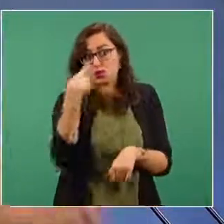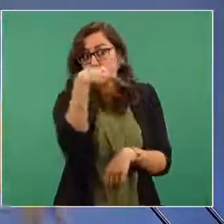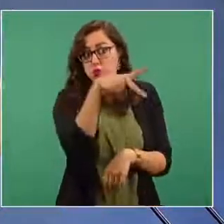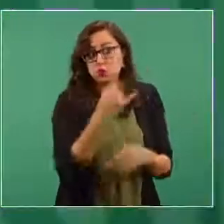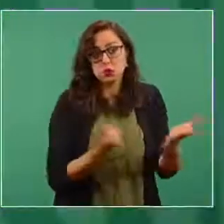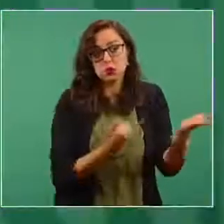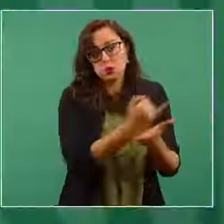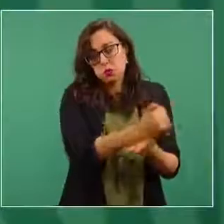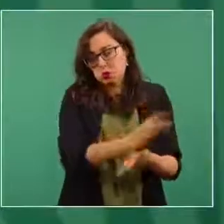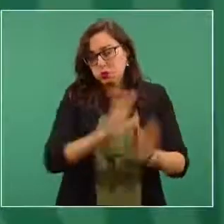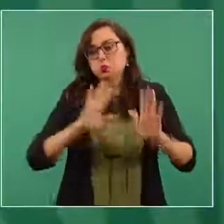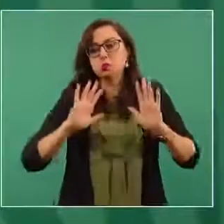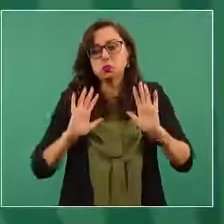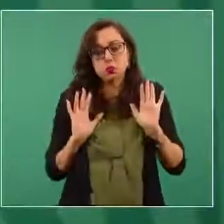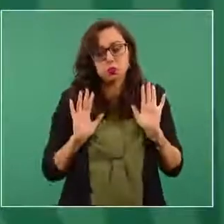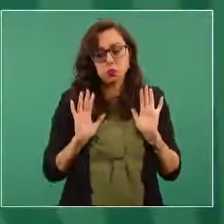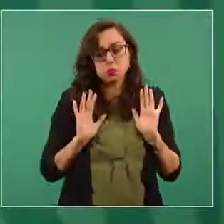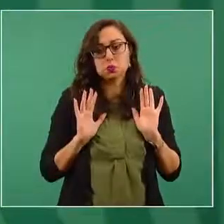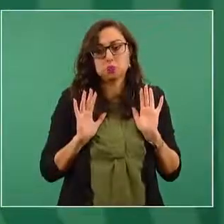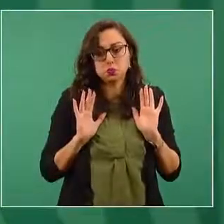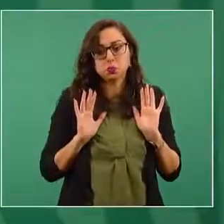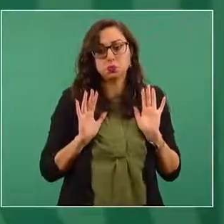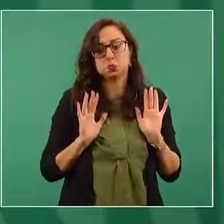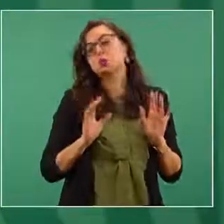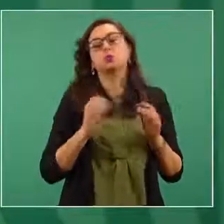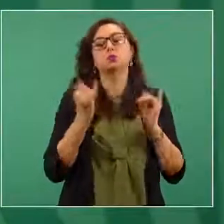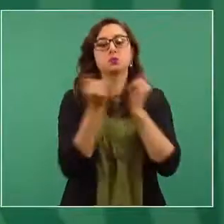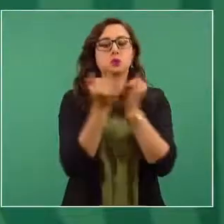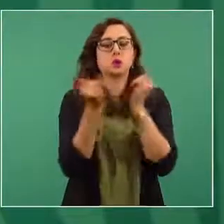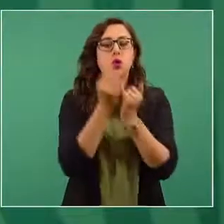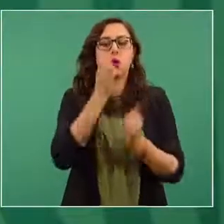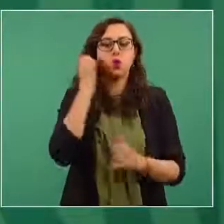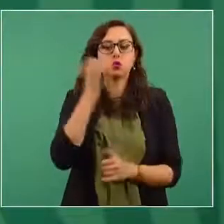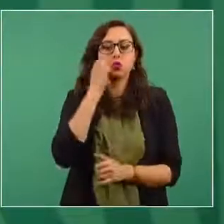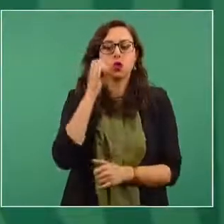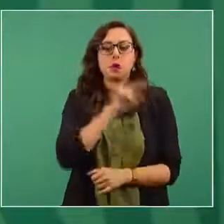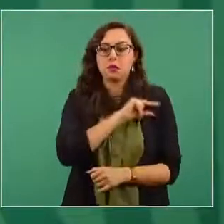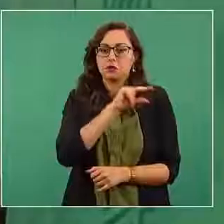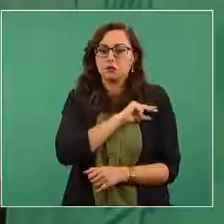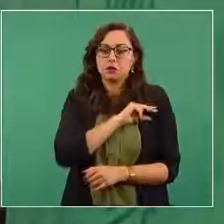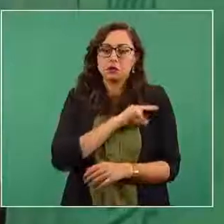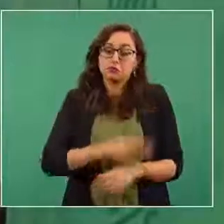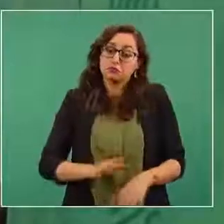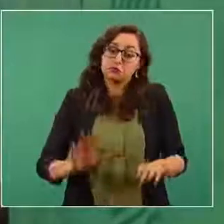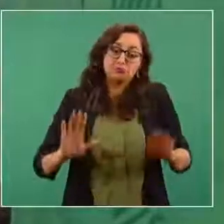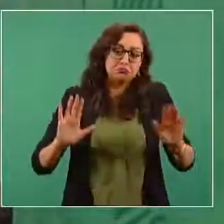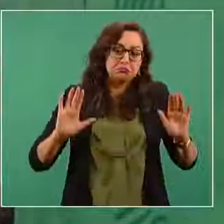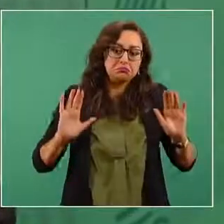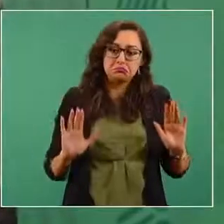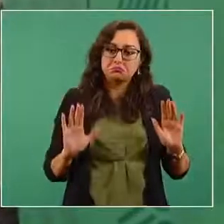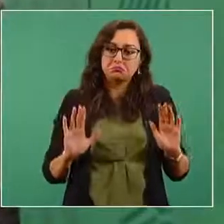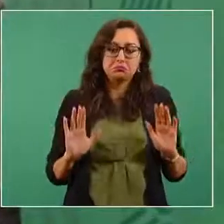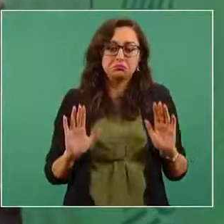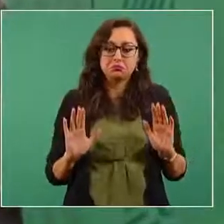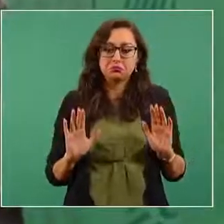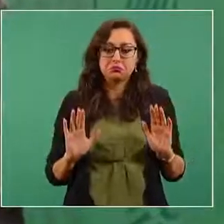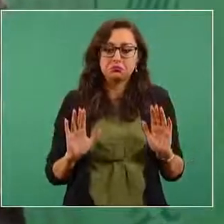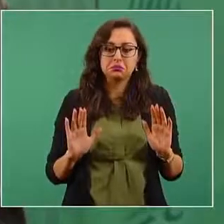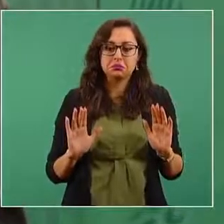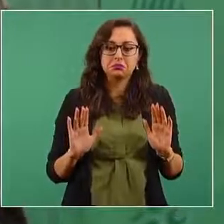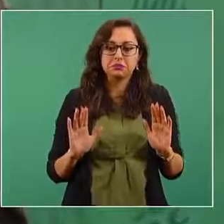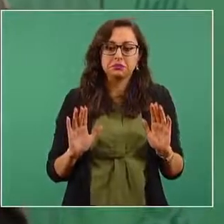incluso hasta los colegios particulares. La instrucción que tiene la